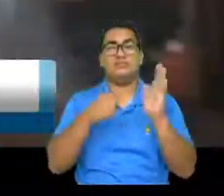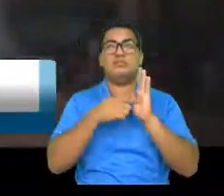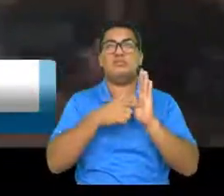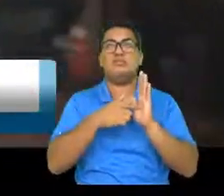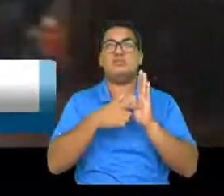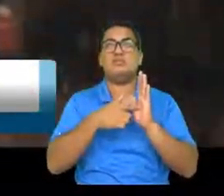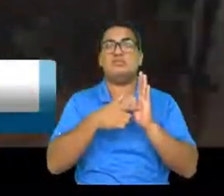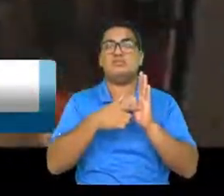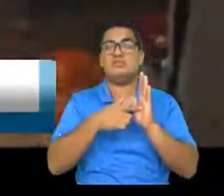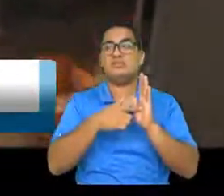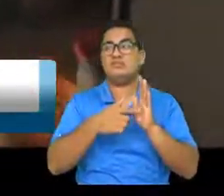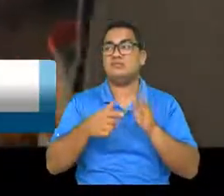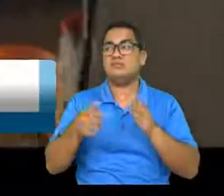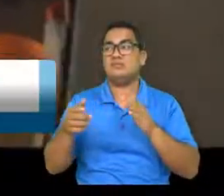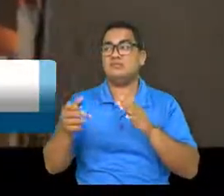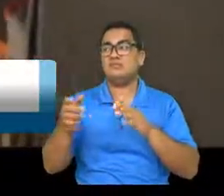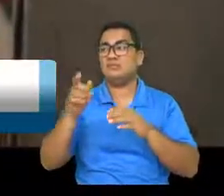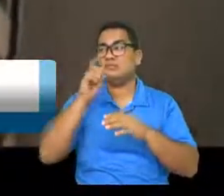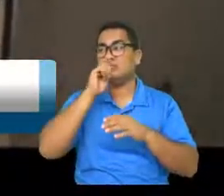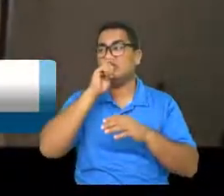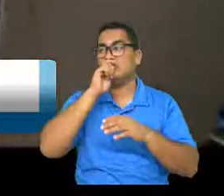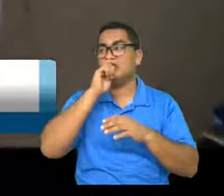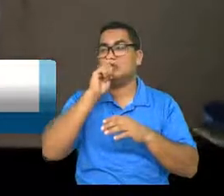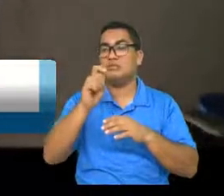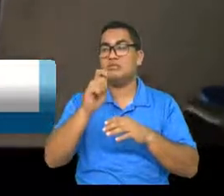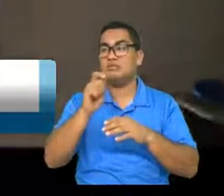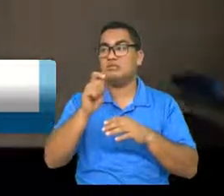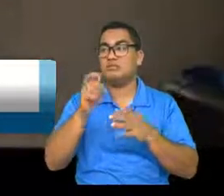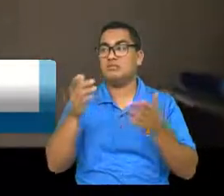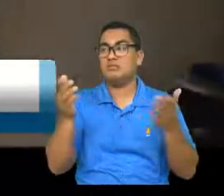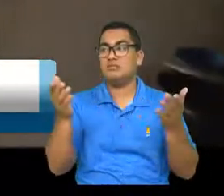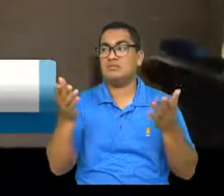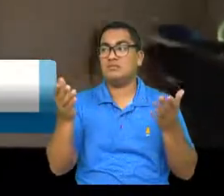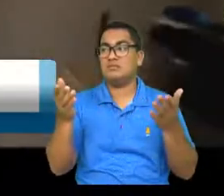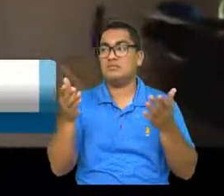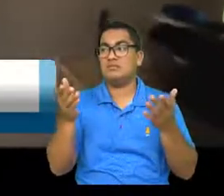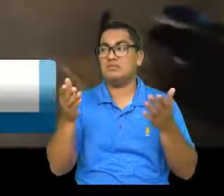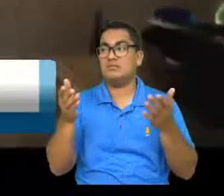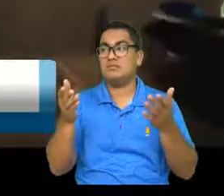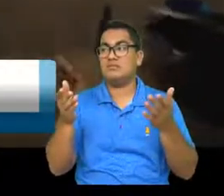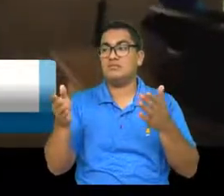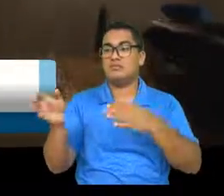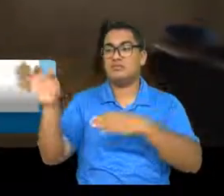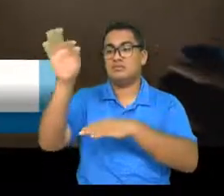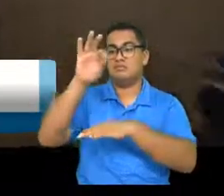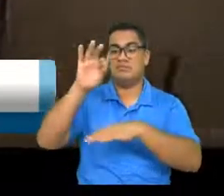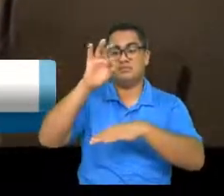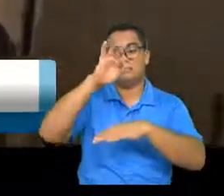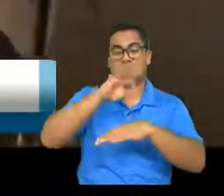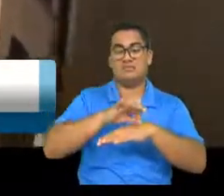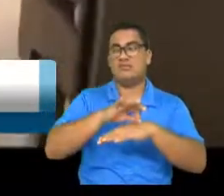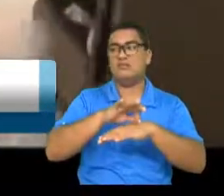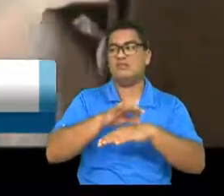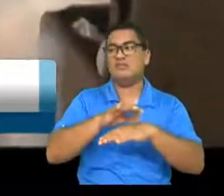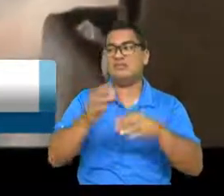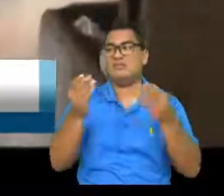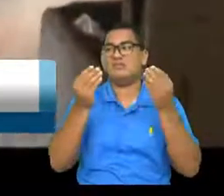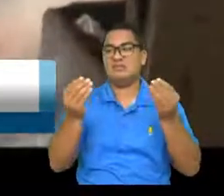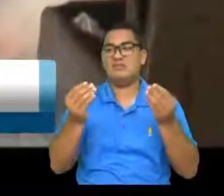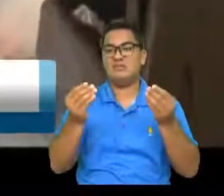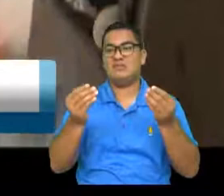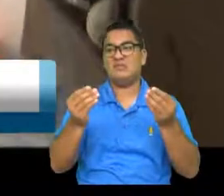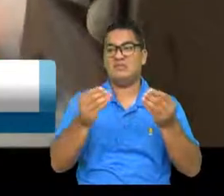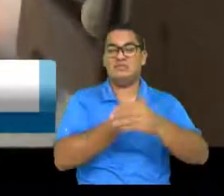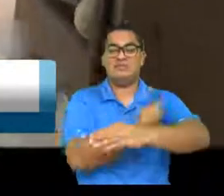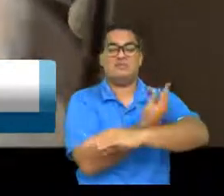del anófele le gusta, después de que come, ir a reposar, ir a descansar. Si hay mucha vegetación alrededor de